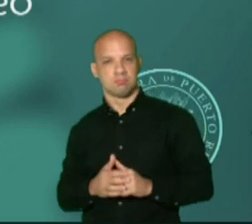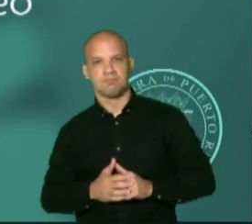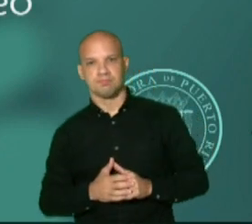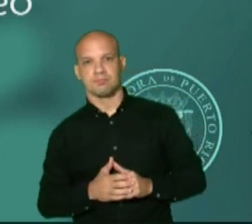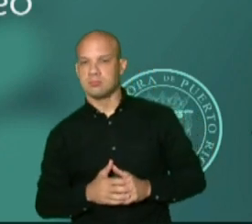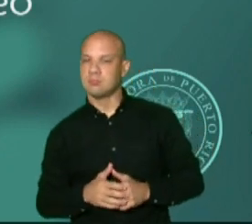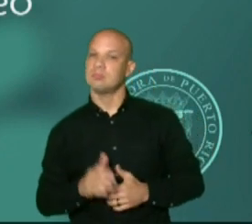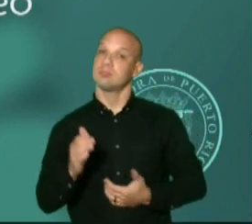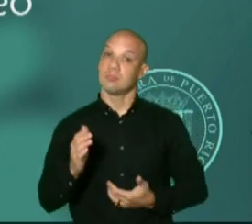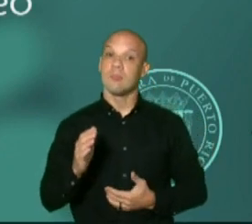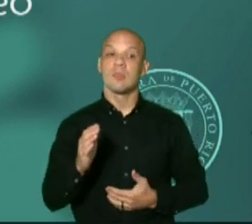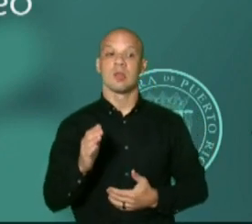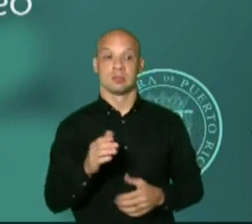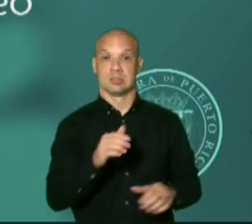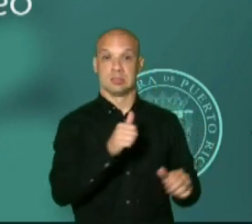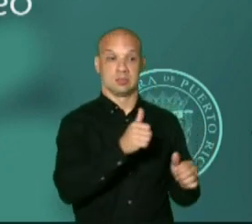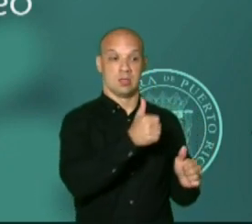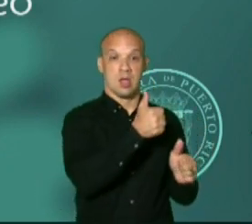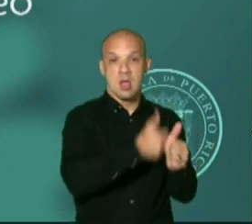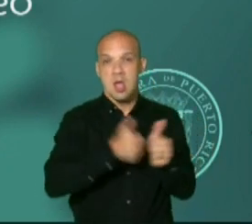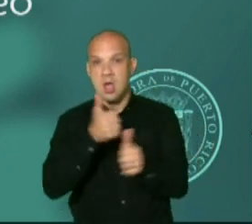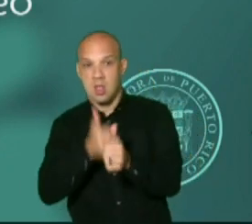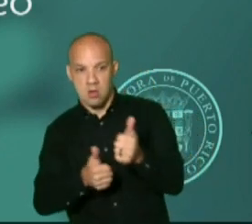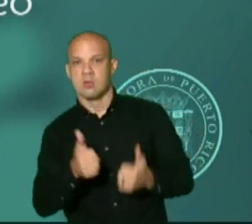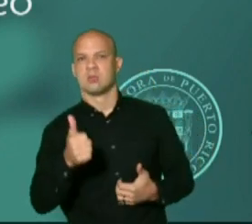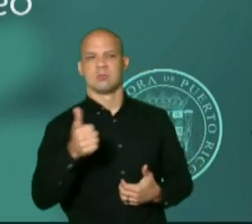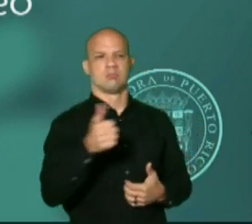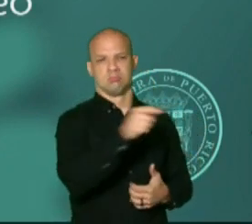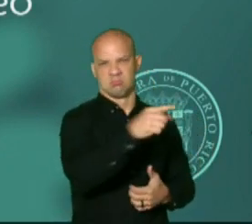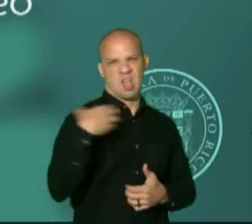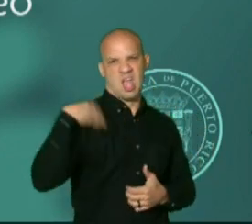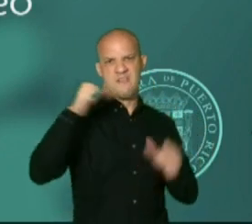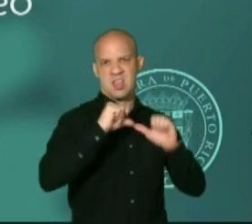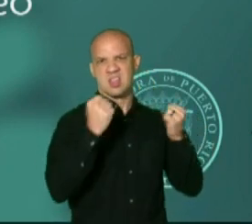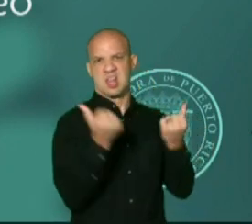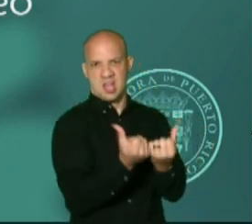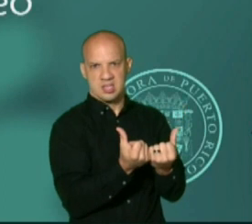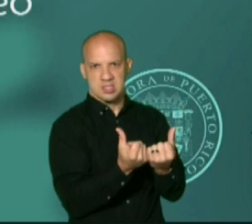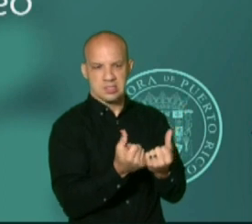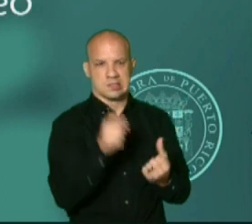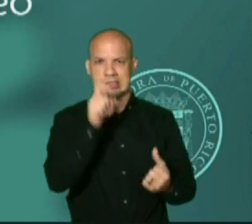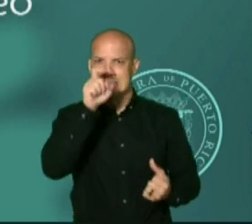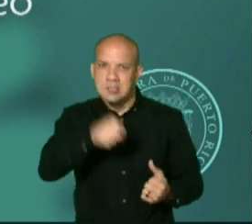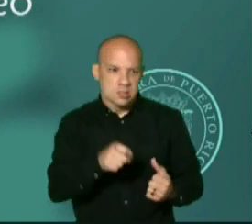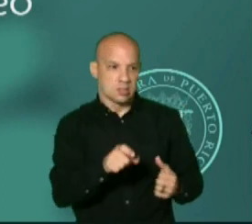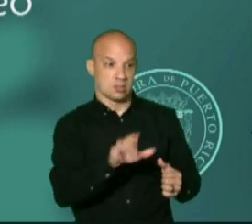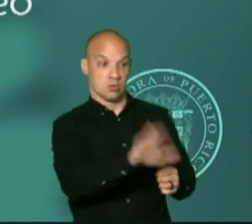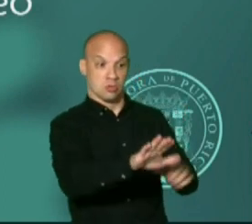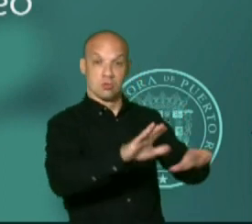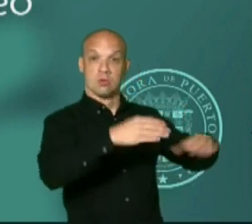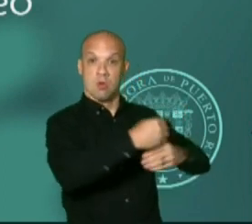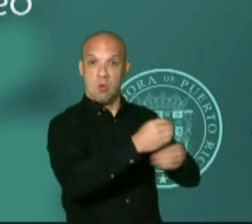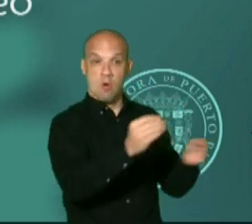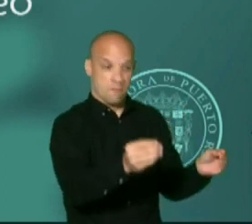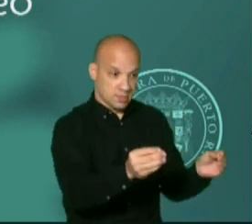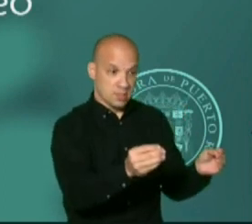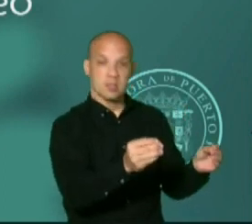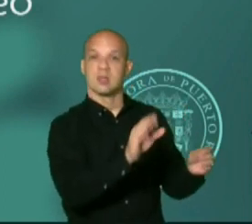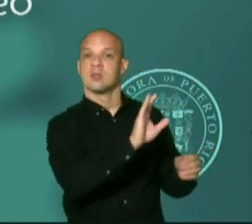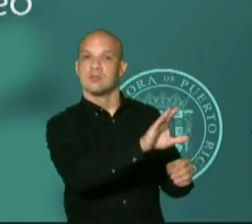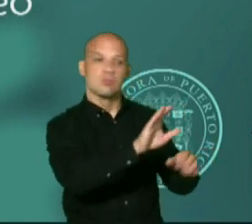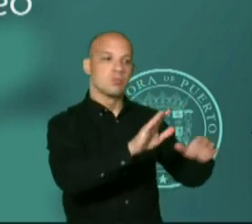hogar. Será responsabilidad indelegable del jefe de la agencia cumplir con las medidas cautelares. Entre las